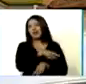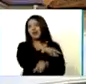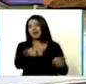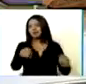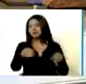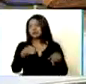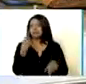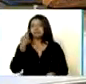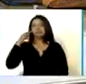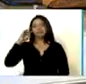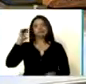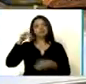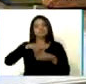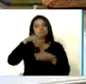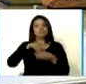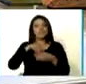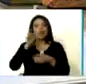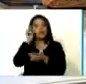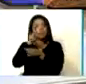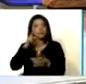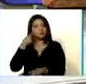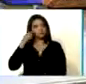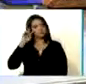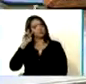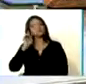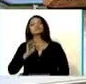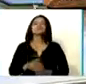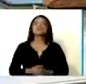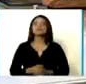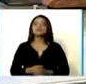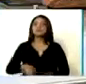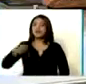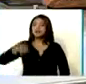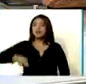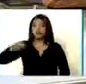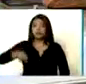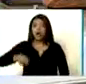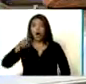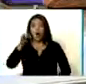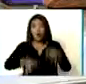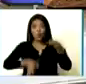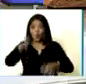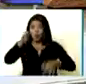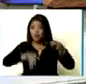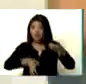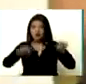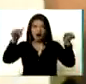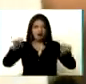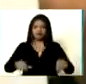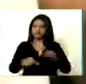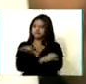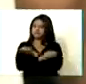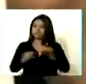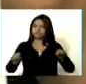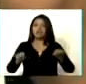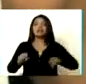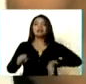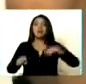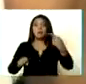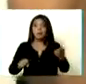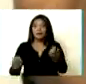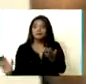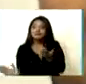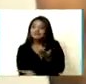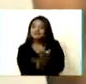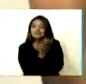viciado, la elección en el estado Amazonas. Tribunal Supremo, juicio político no aplica. Luego del amparo que solicitó la Procuraduría General